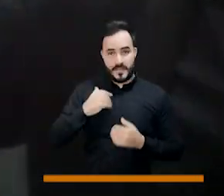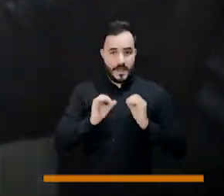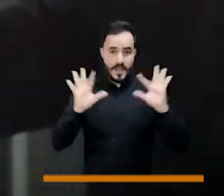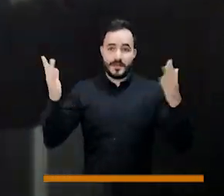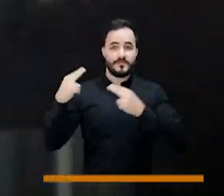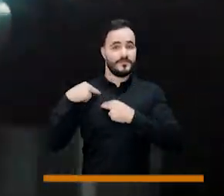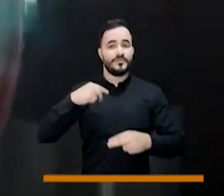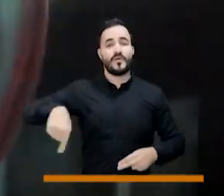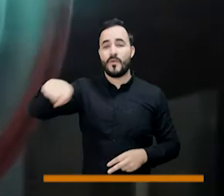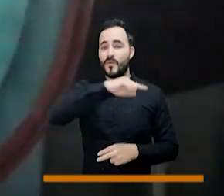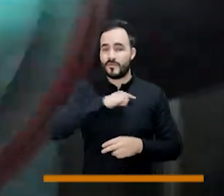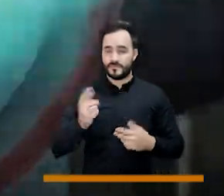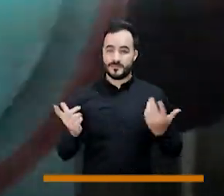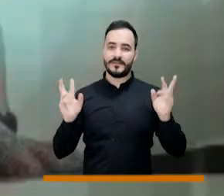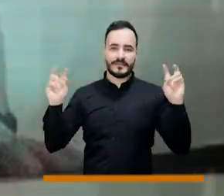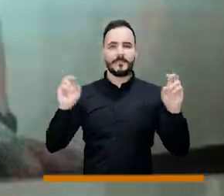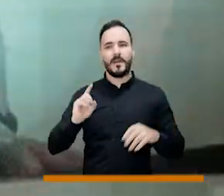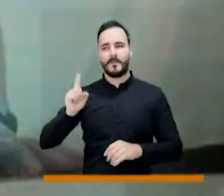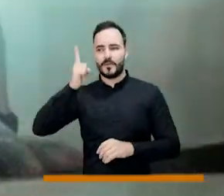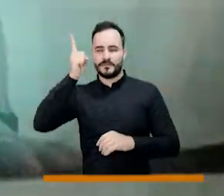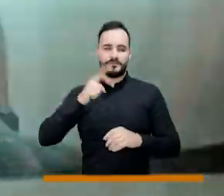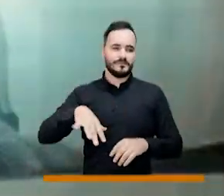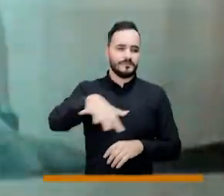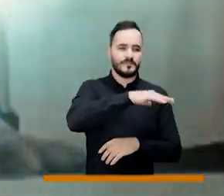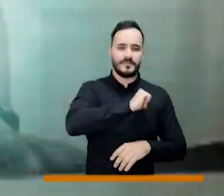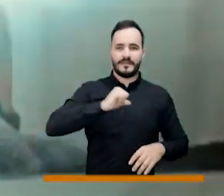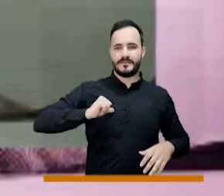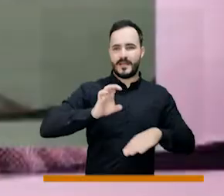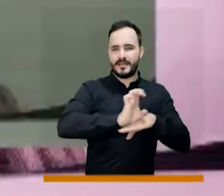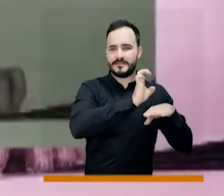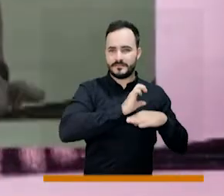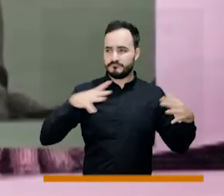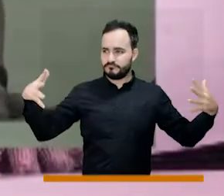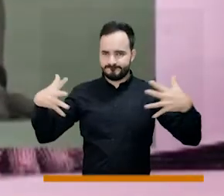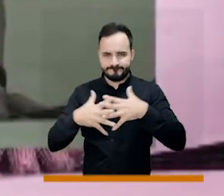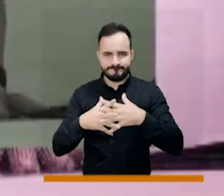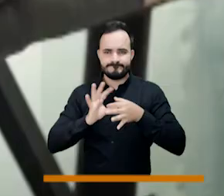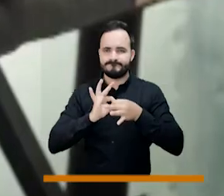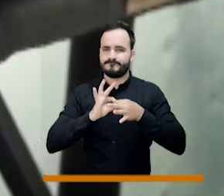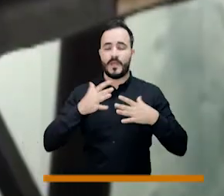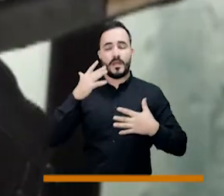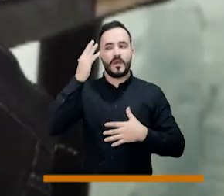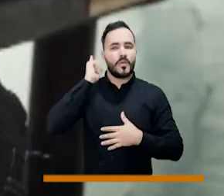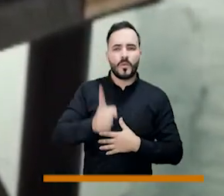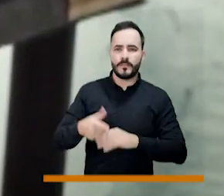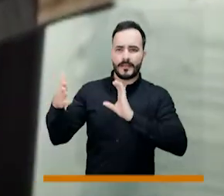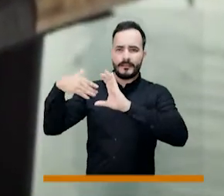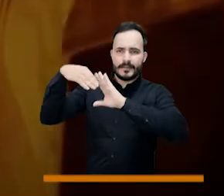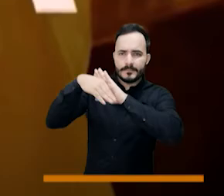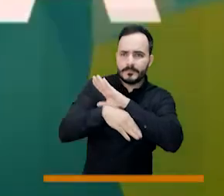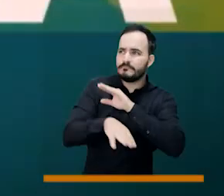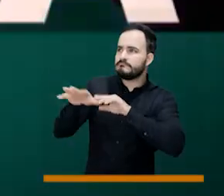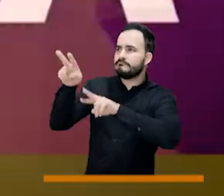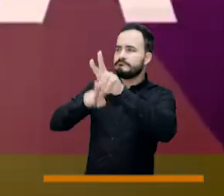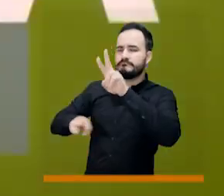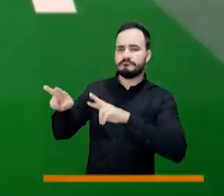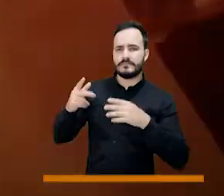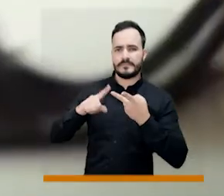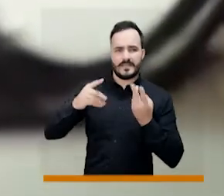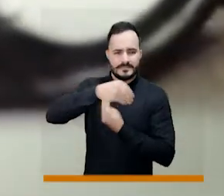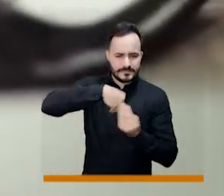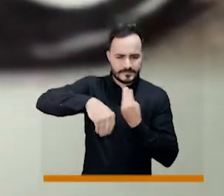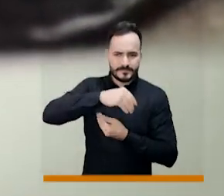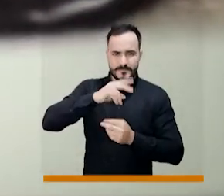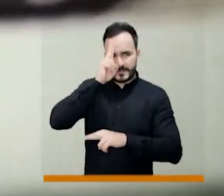lo público, que el sector privado nos articulemos pensando en el cambio climático, en la sostenibilidad de los